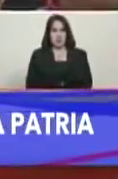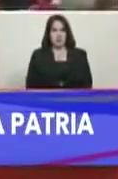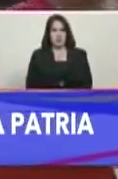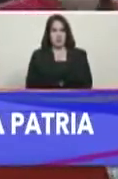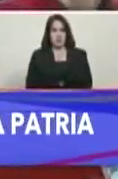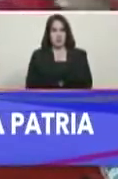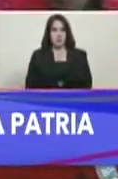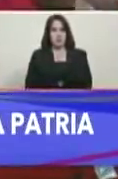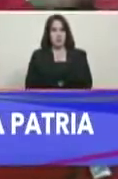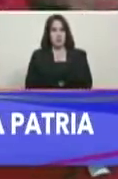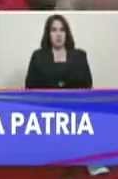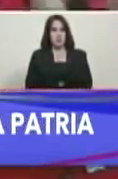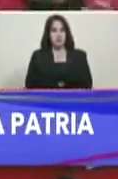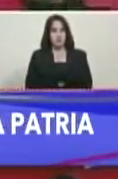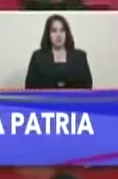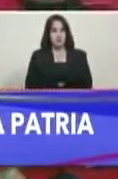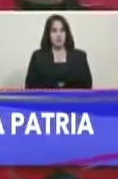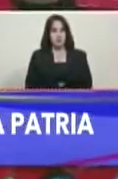absolutamente contundente.